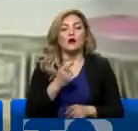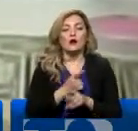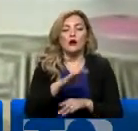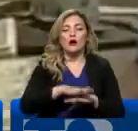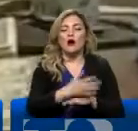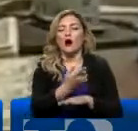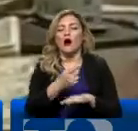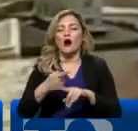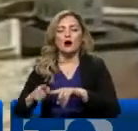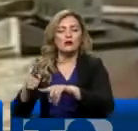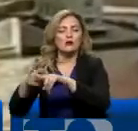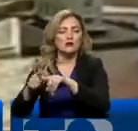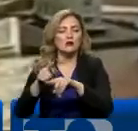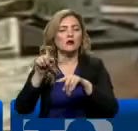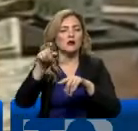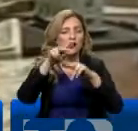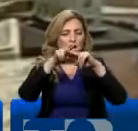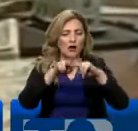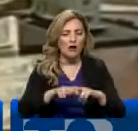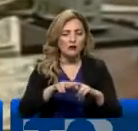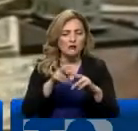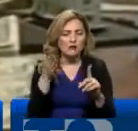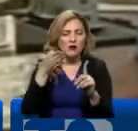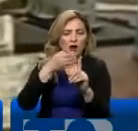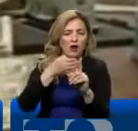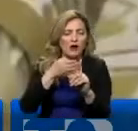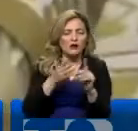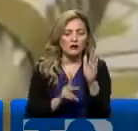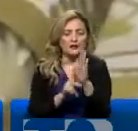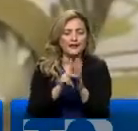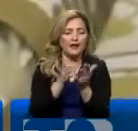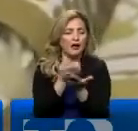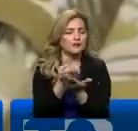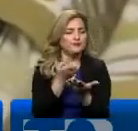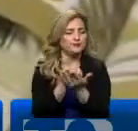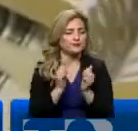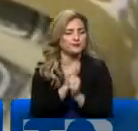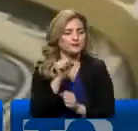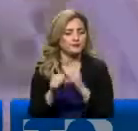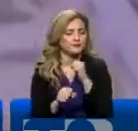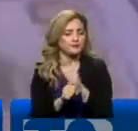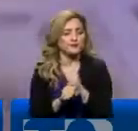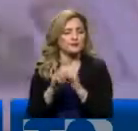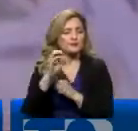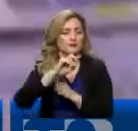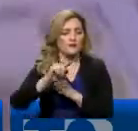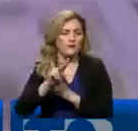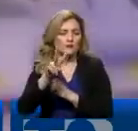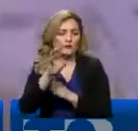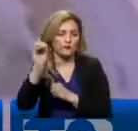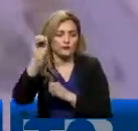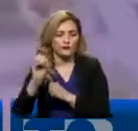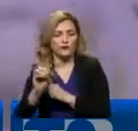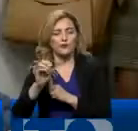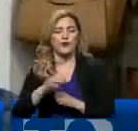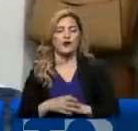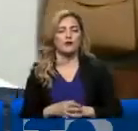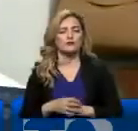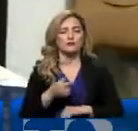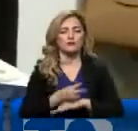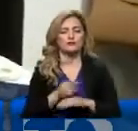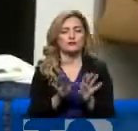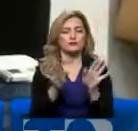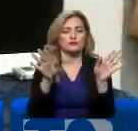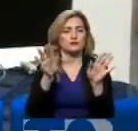otras causas se debe revisar la meta de crecimiento económico. Para este año lo previsto era del 0.2%. La gerente